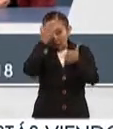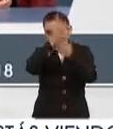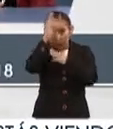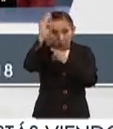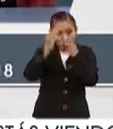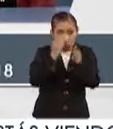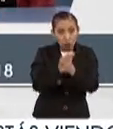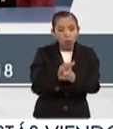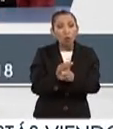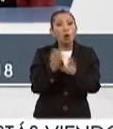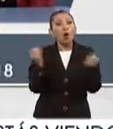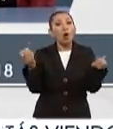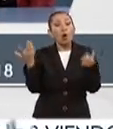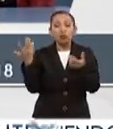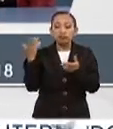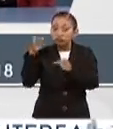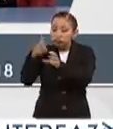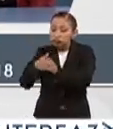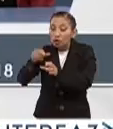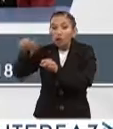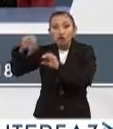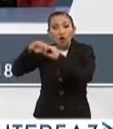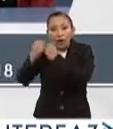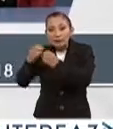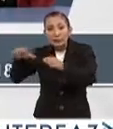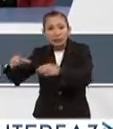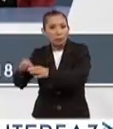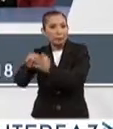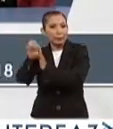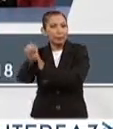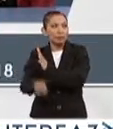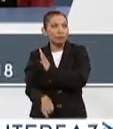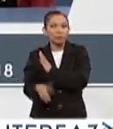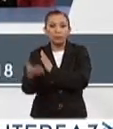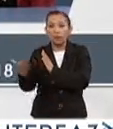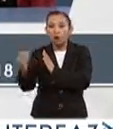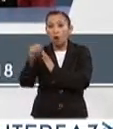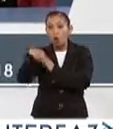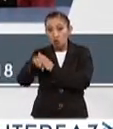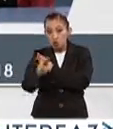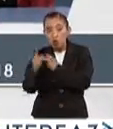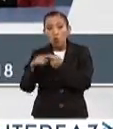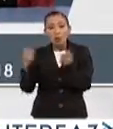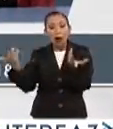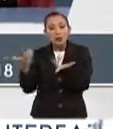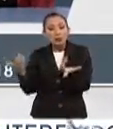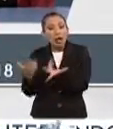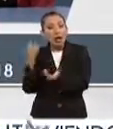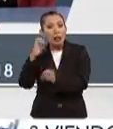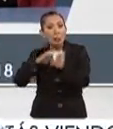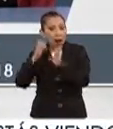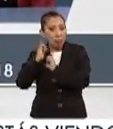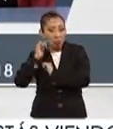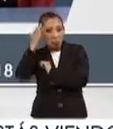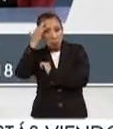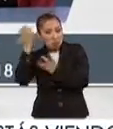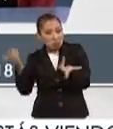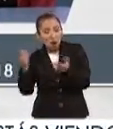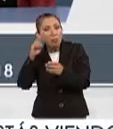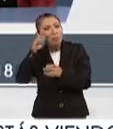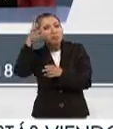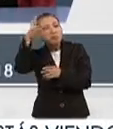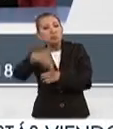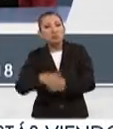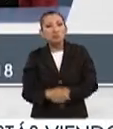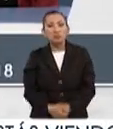del mundo, integrarte a alguno de estos organismos, como por ejemplo Naciones Unidas, ser alguna de las embajadoras? ¿Cómo te ves en el